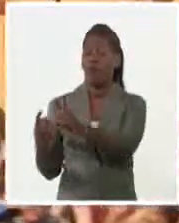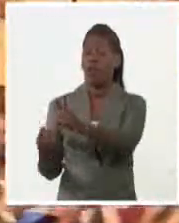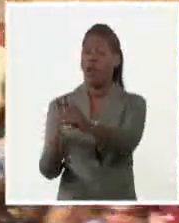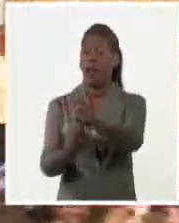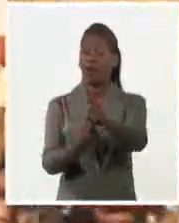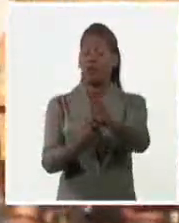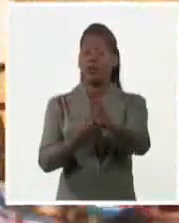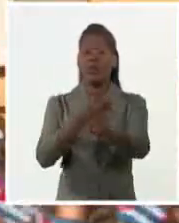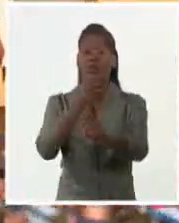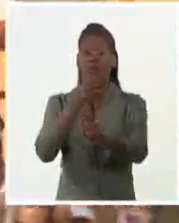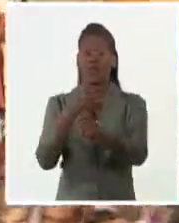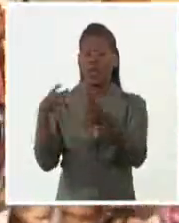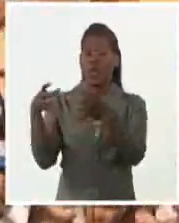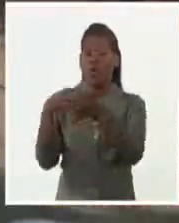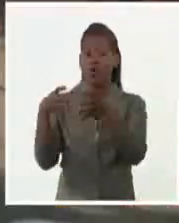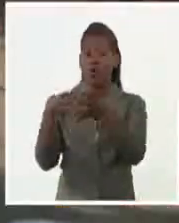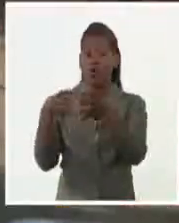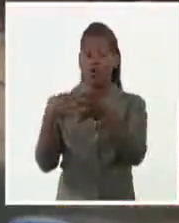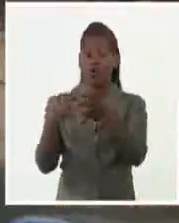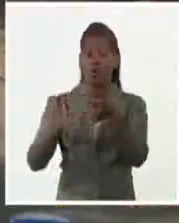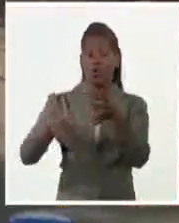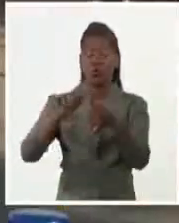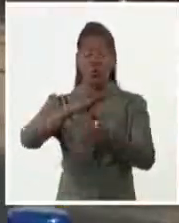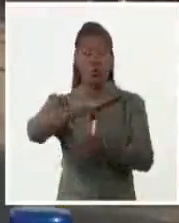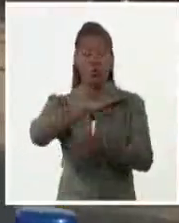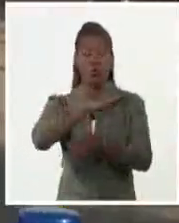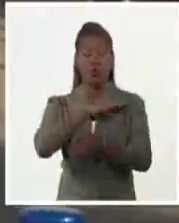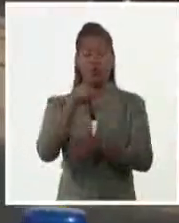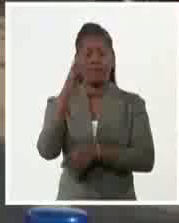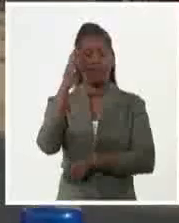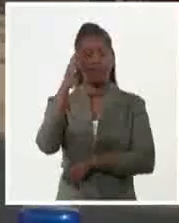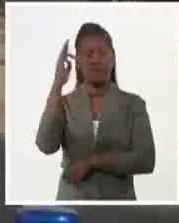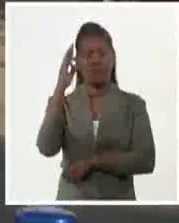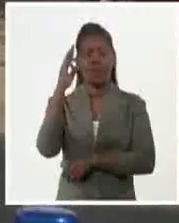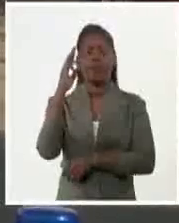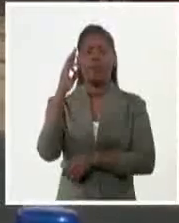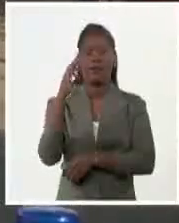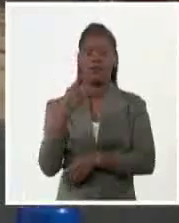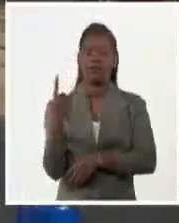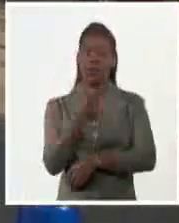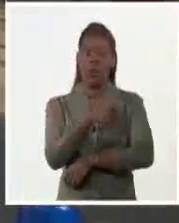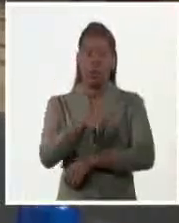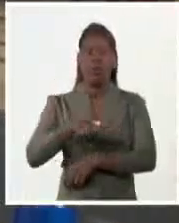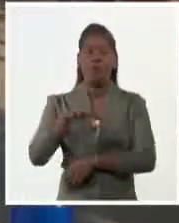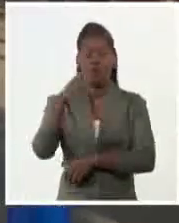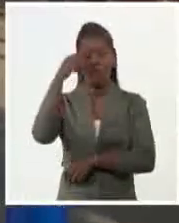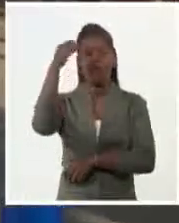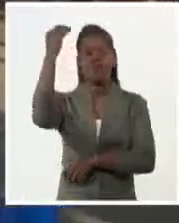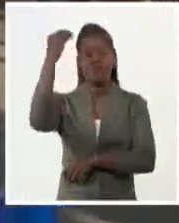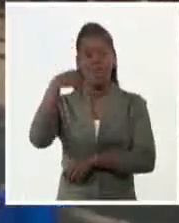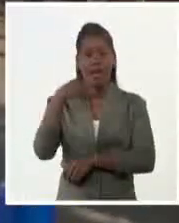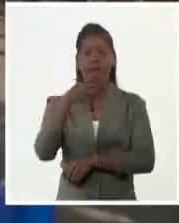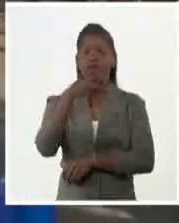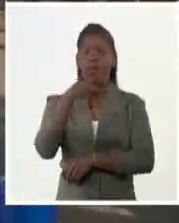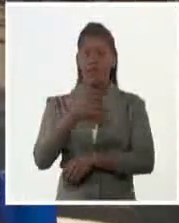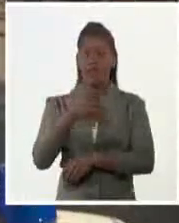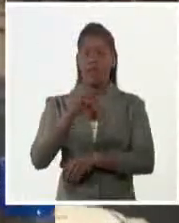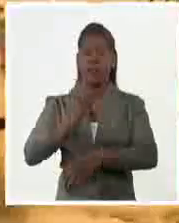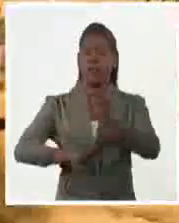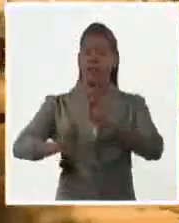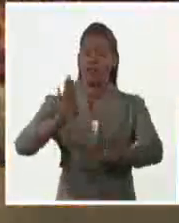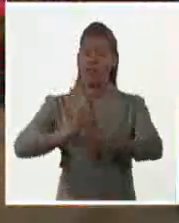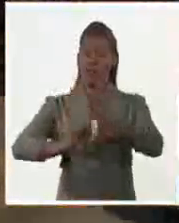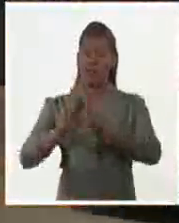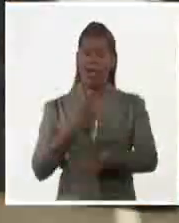de Fidel, constituyeron momentos inolvidables. Fue este un encuentro del líder de la